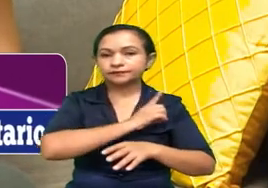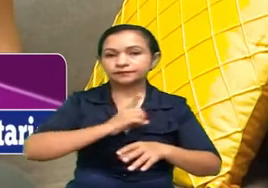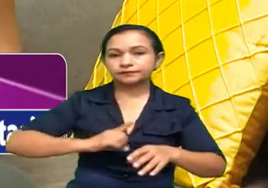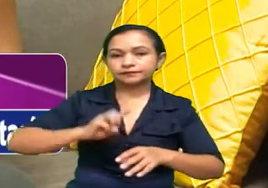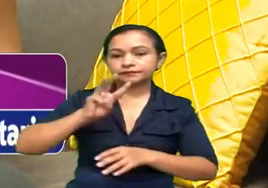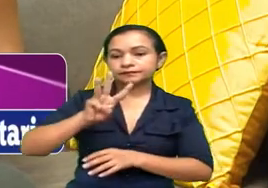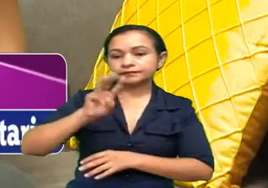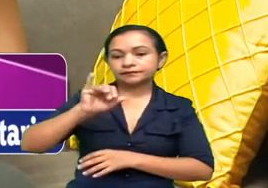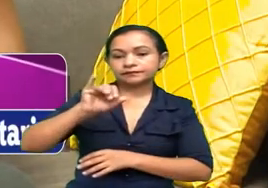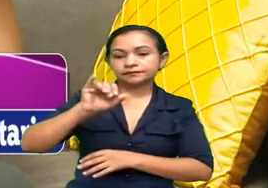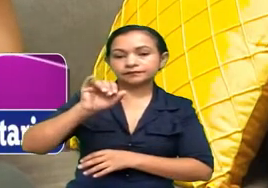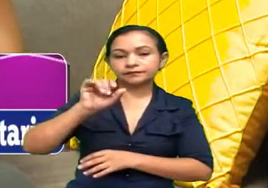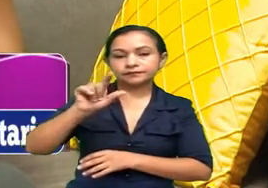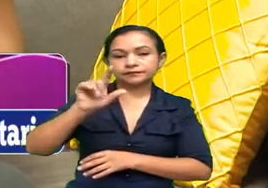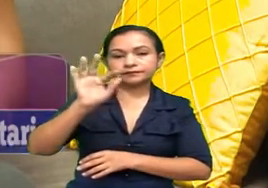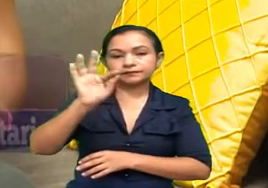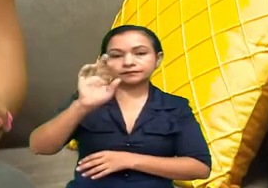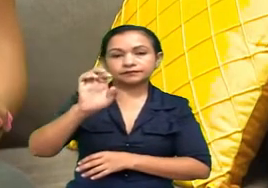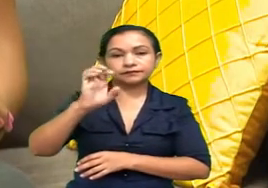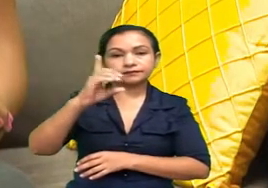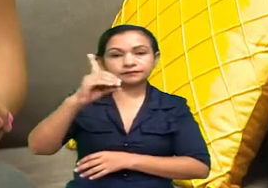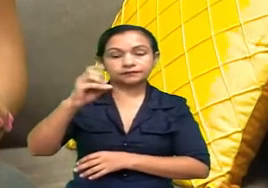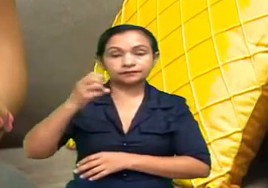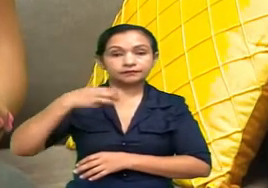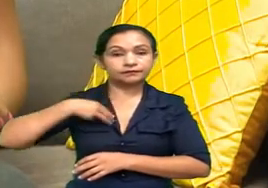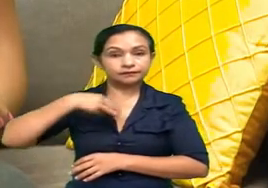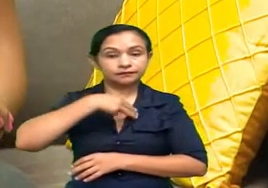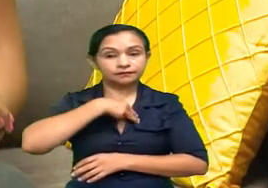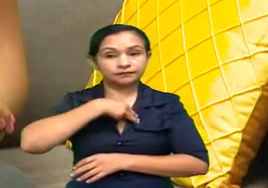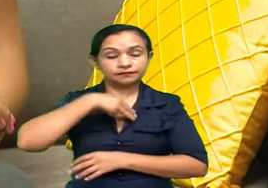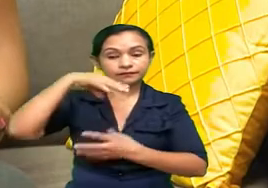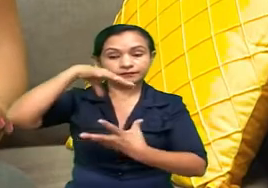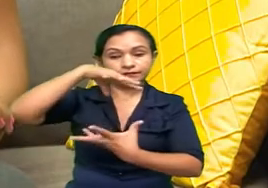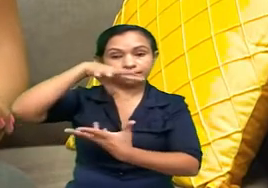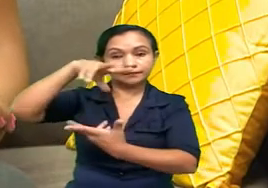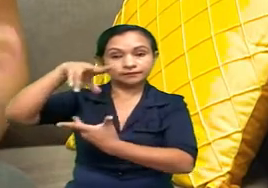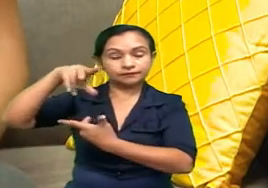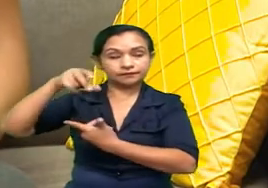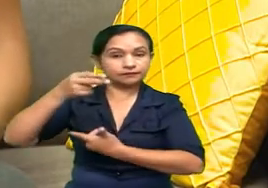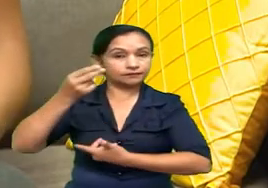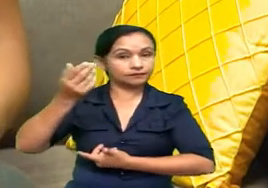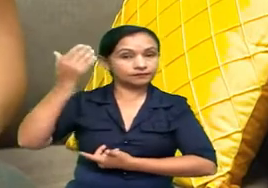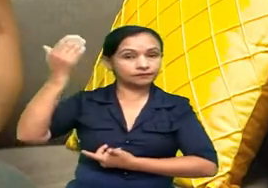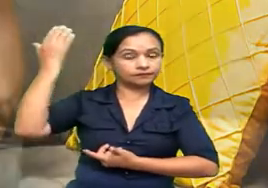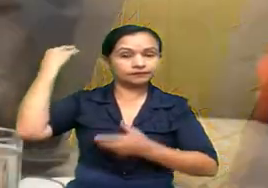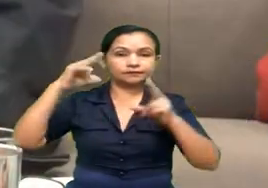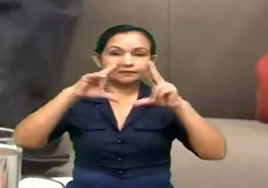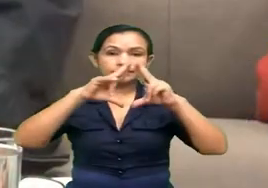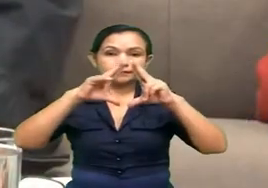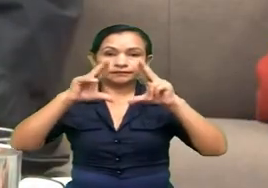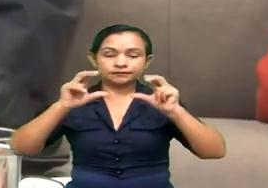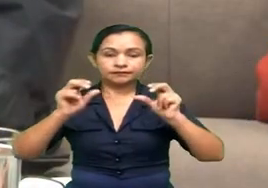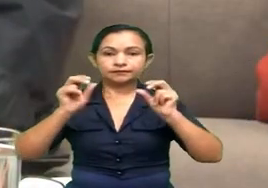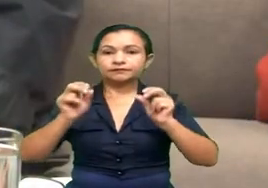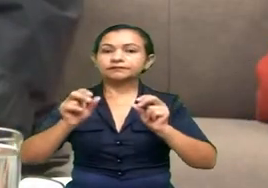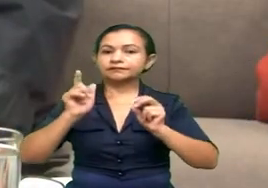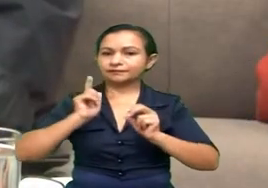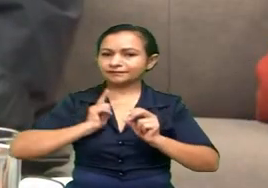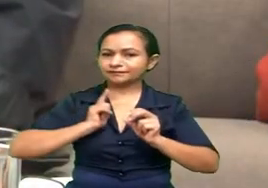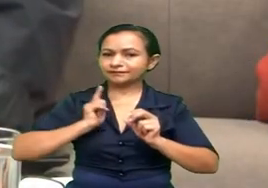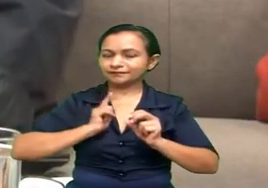Wilfredo Navarro. Él es miembro de la Academia de Geografía e Historia de Nicaragua y tiene ya incluso